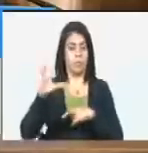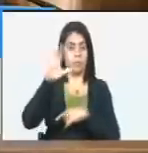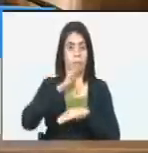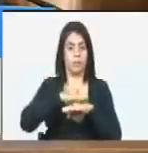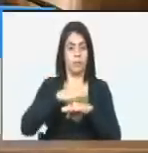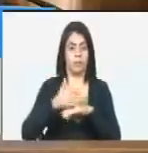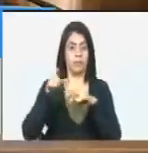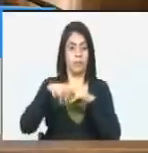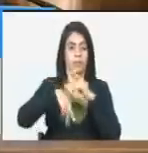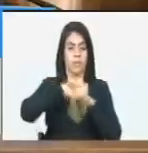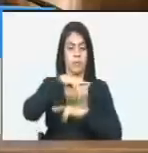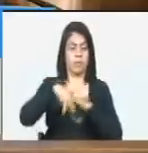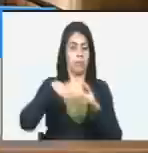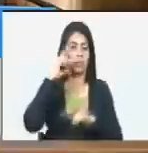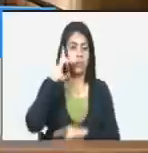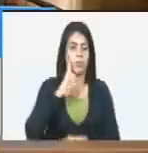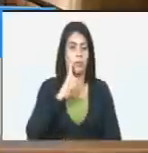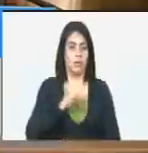Revolución Bolivariana.